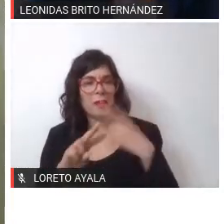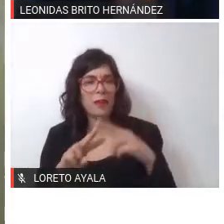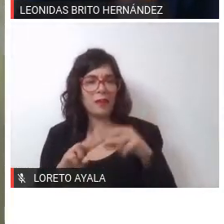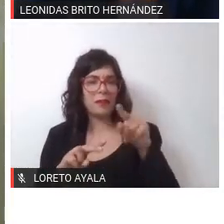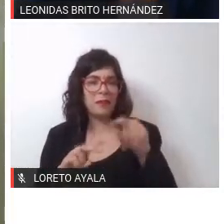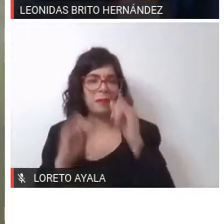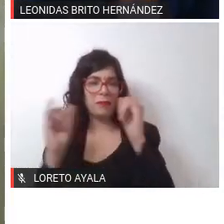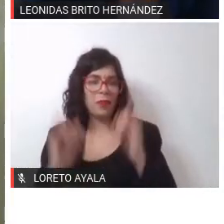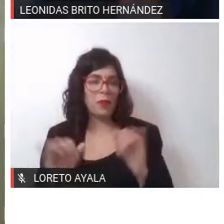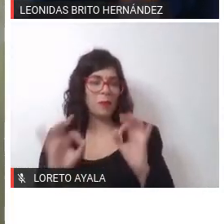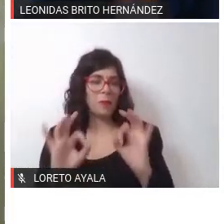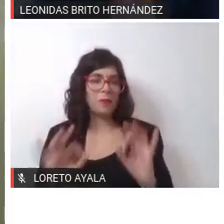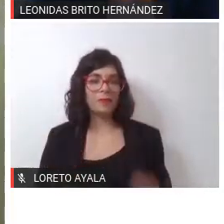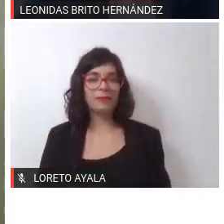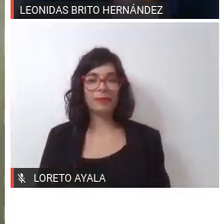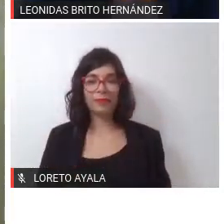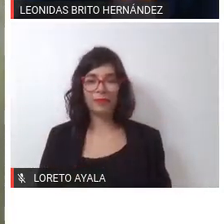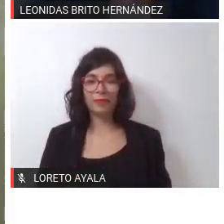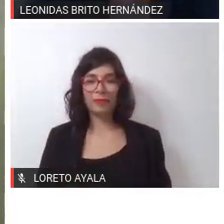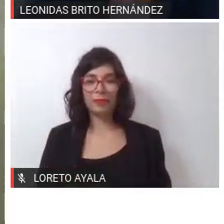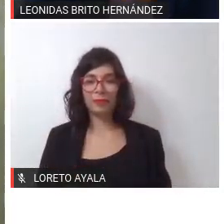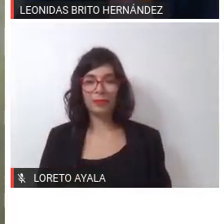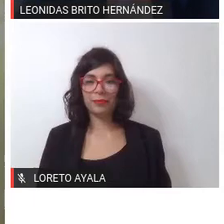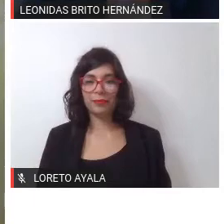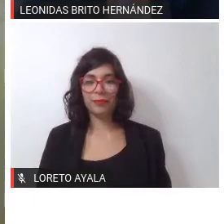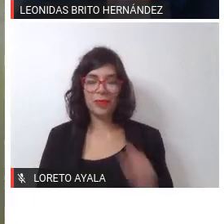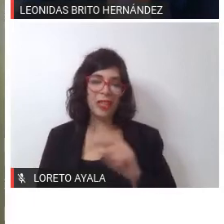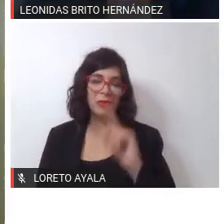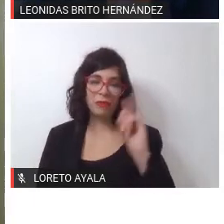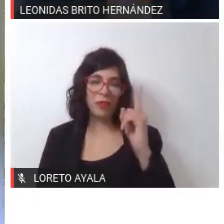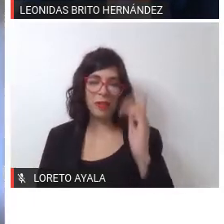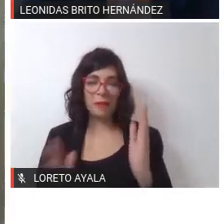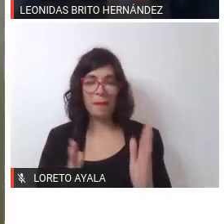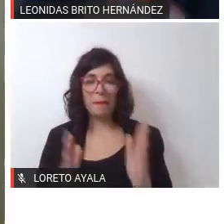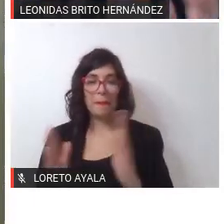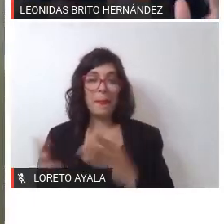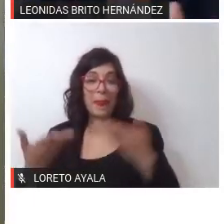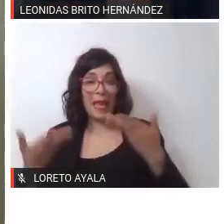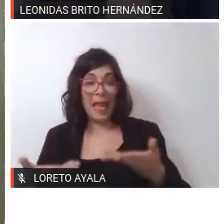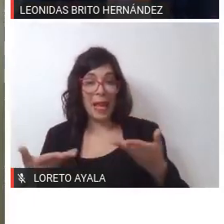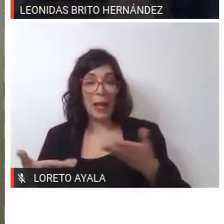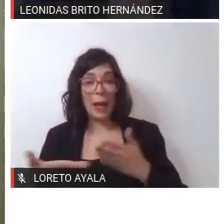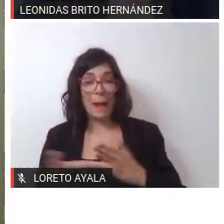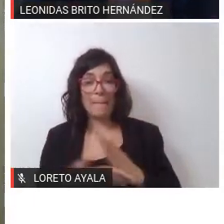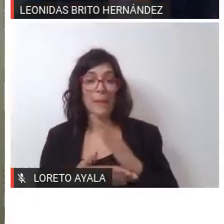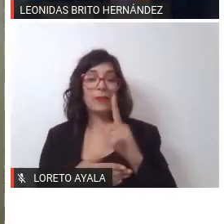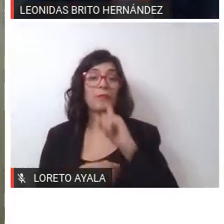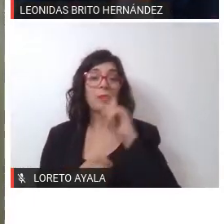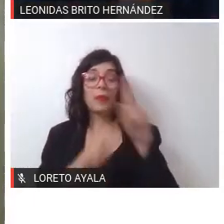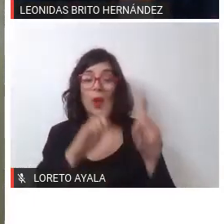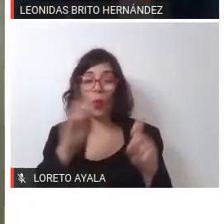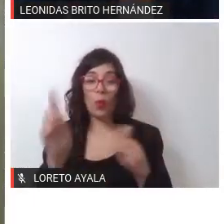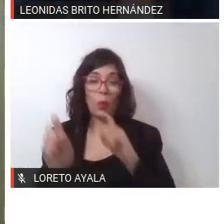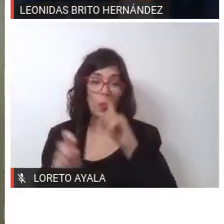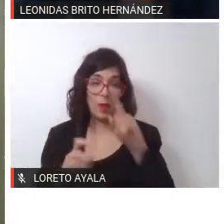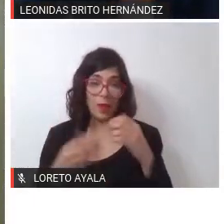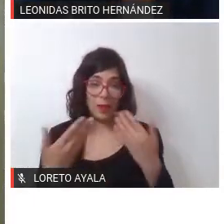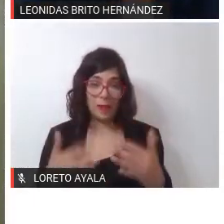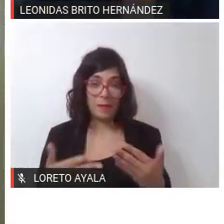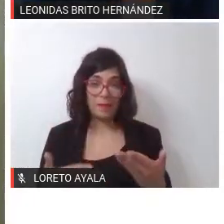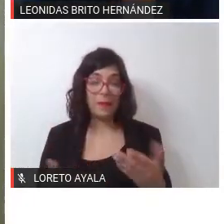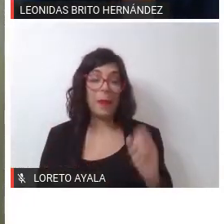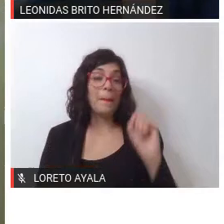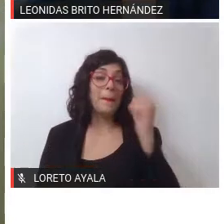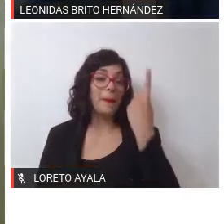manera. Así que eso en general, don Jorge. Vamos a empezar ahora con las preguntas. ¿Ya? Primera